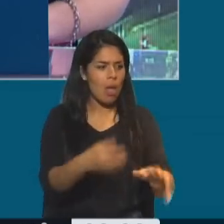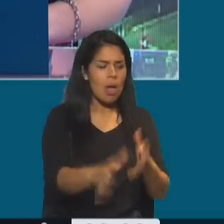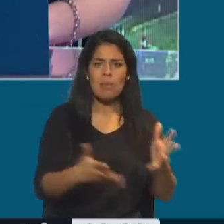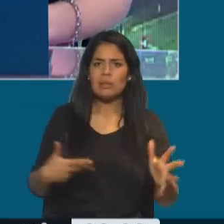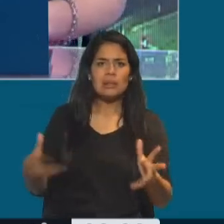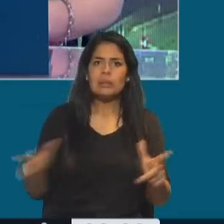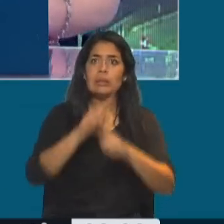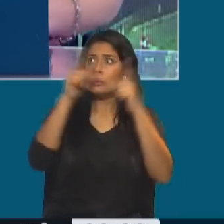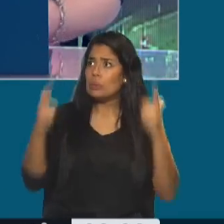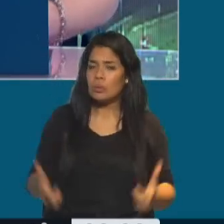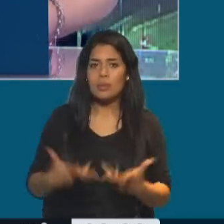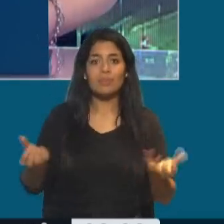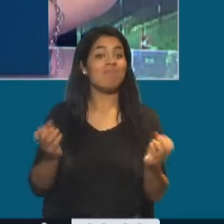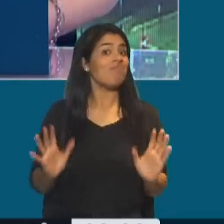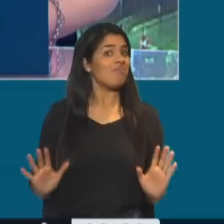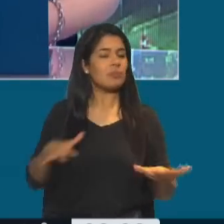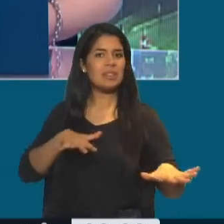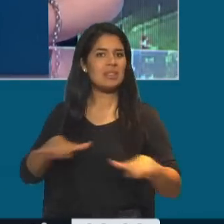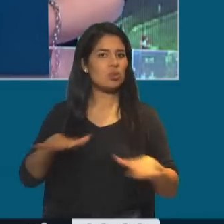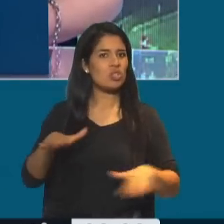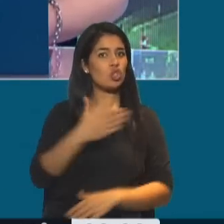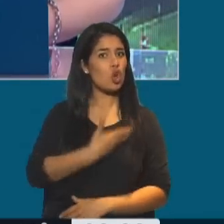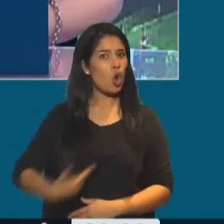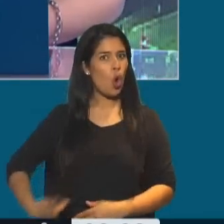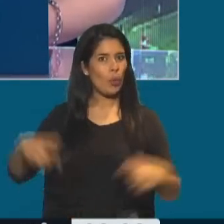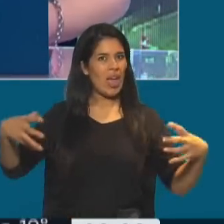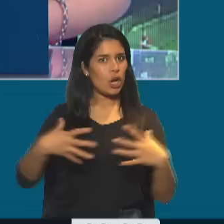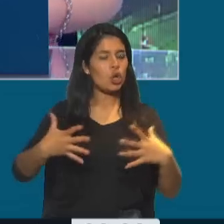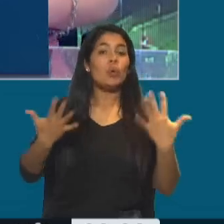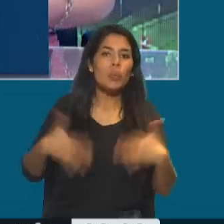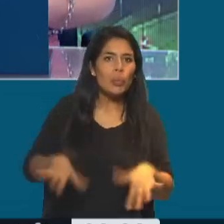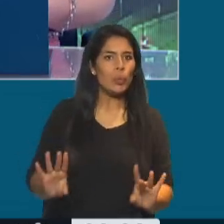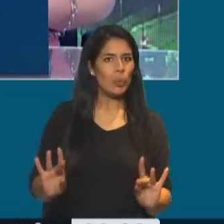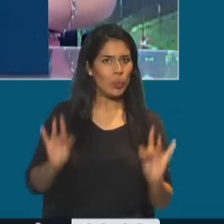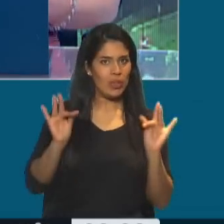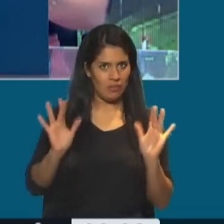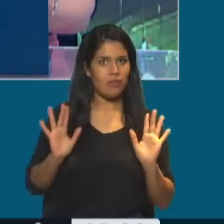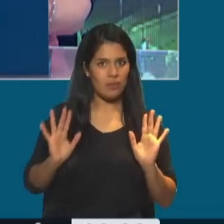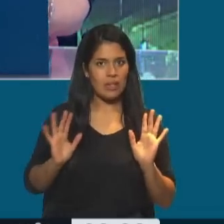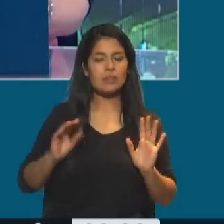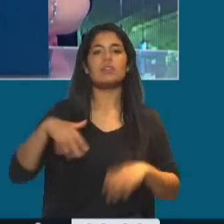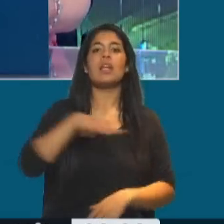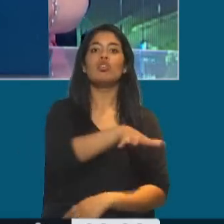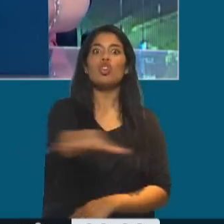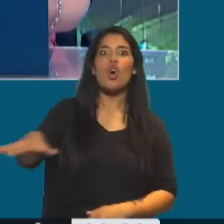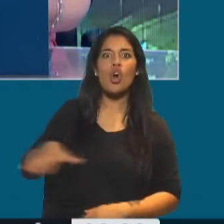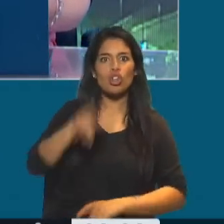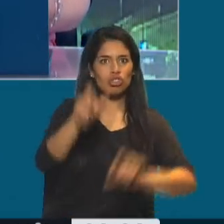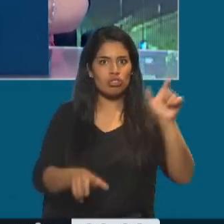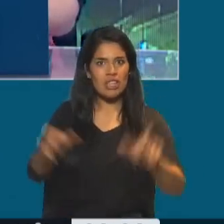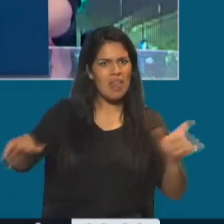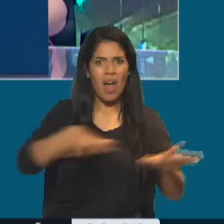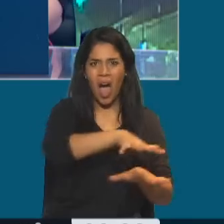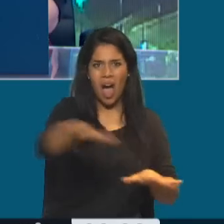del gobierno. Entonces, el margen social es muy limitado y la política o la contención que tiene que mostrar el nuevo ministro de